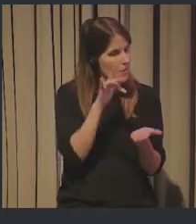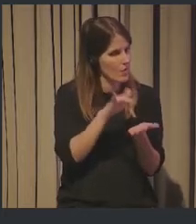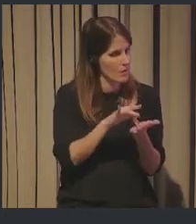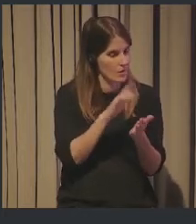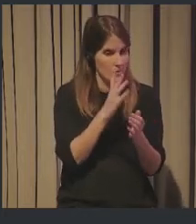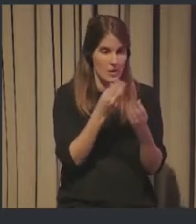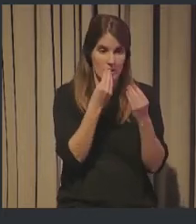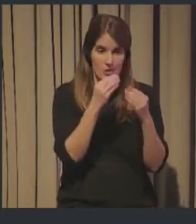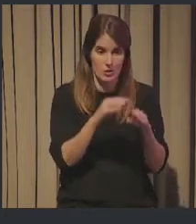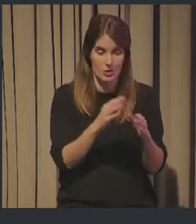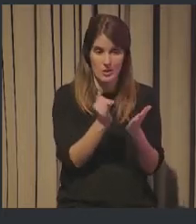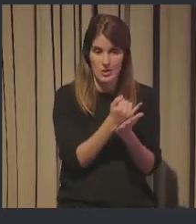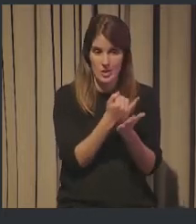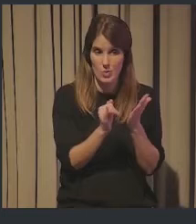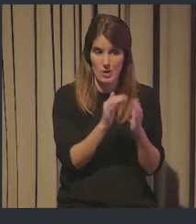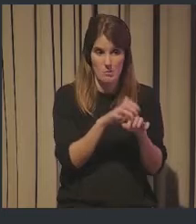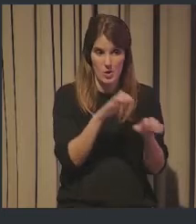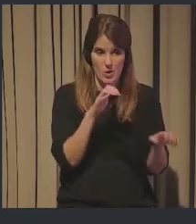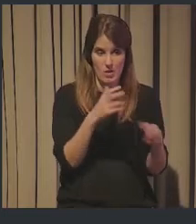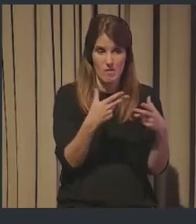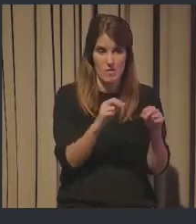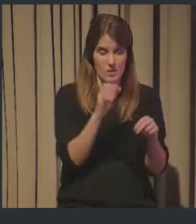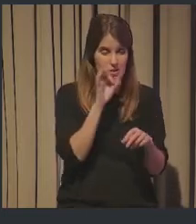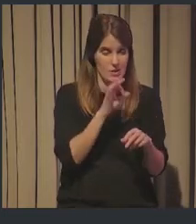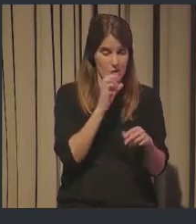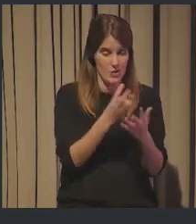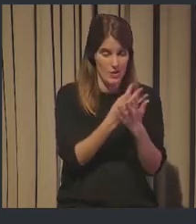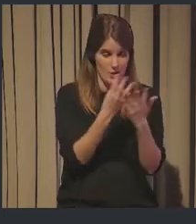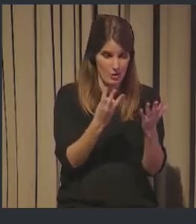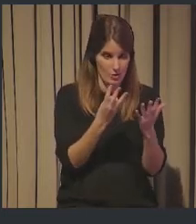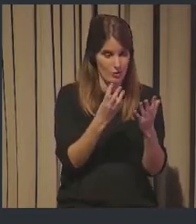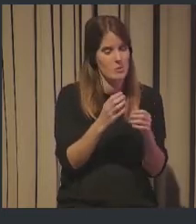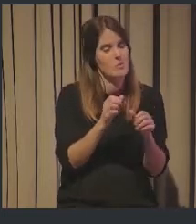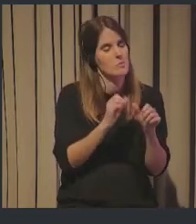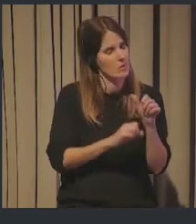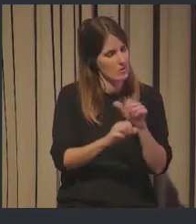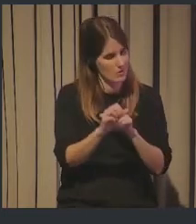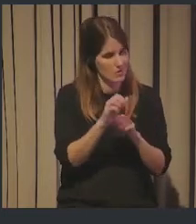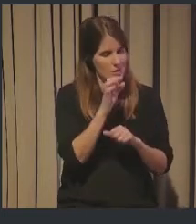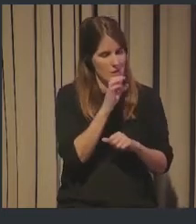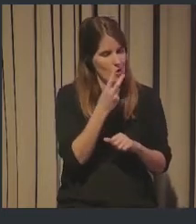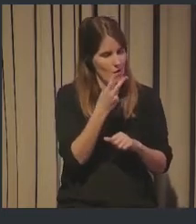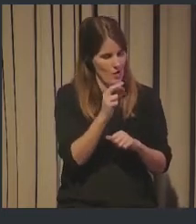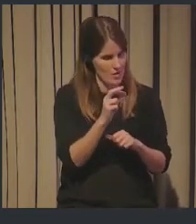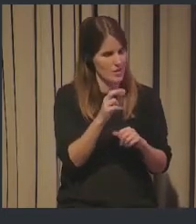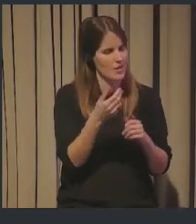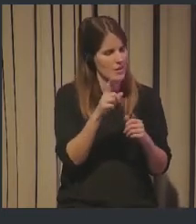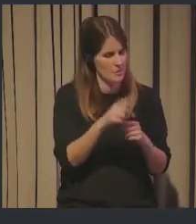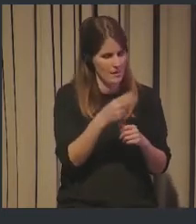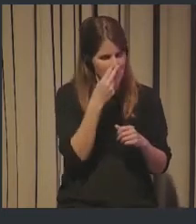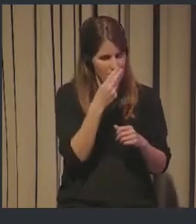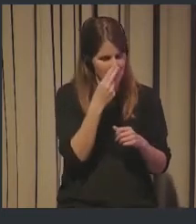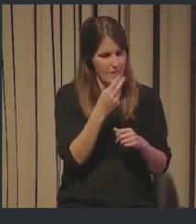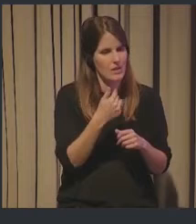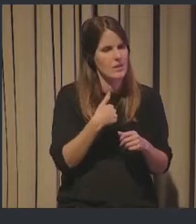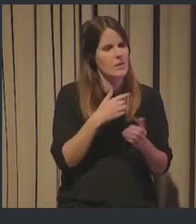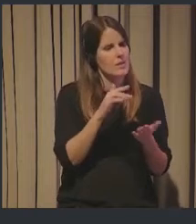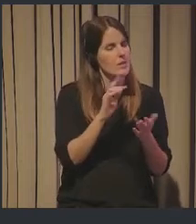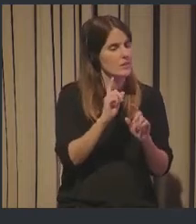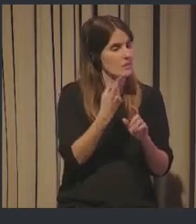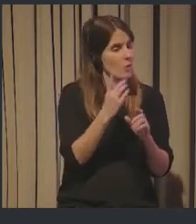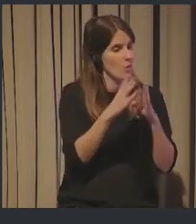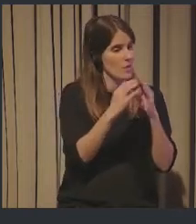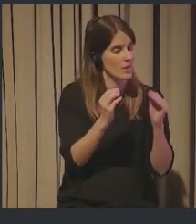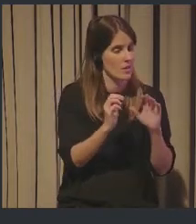clases de historia terminan en el siglo XVIII, pero fueron tiempos muy turbulentos. Y en mis últimas clases de física no me iba demasiado